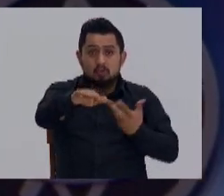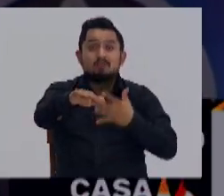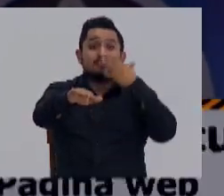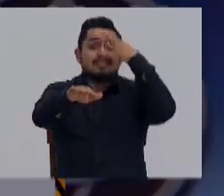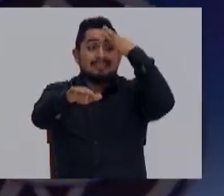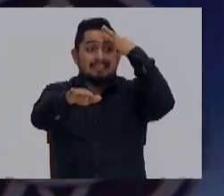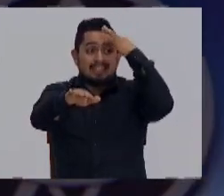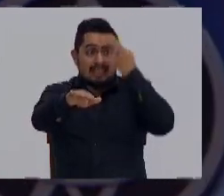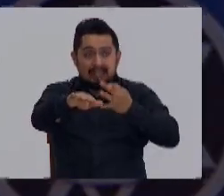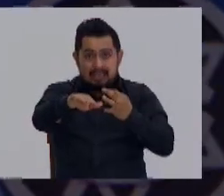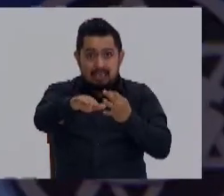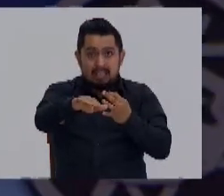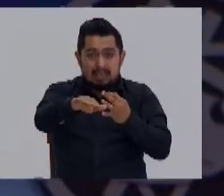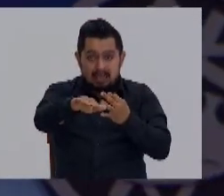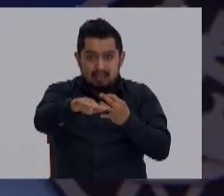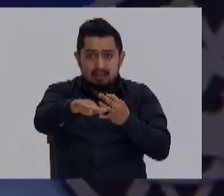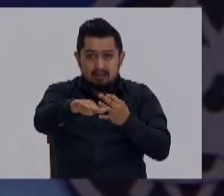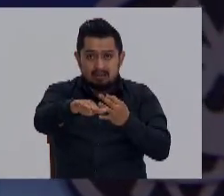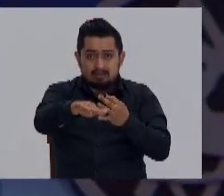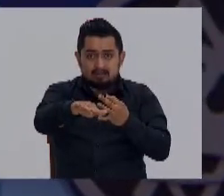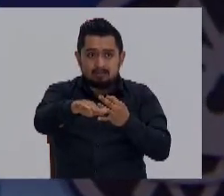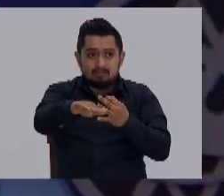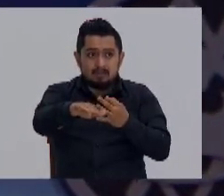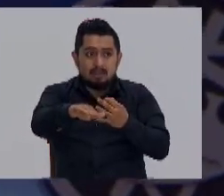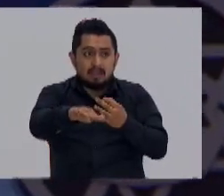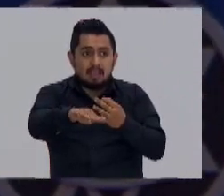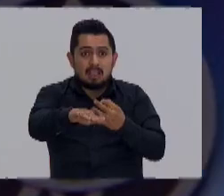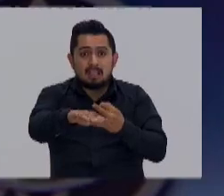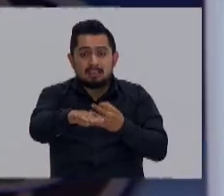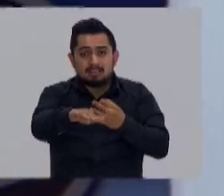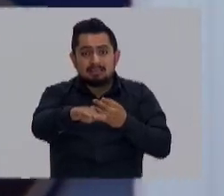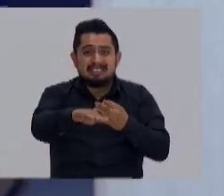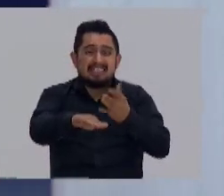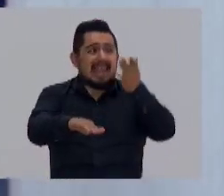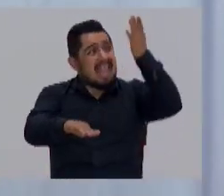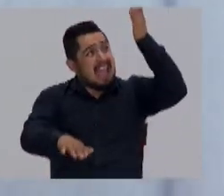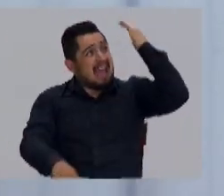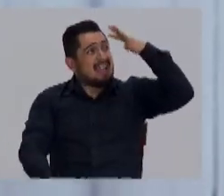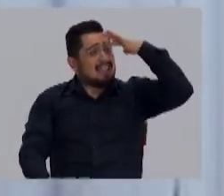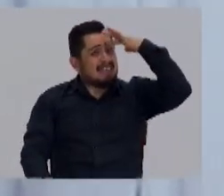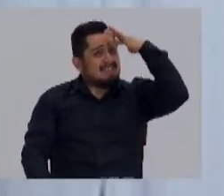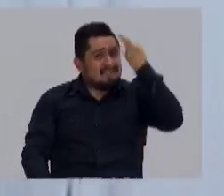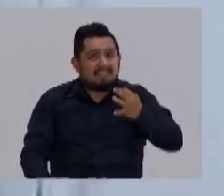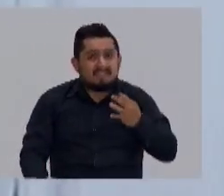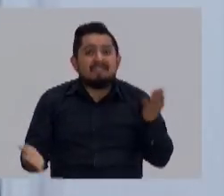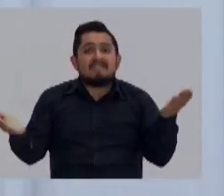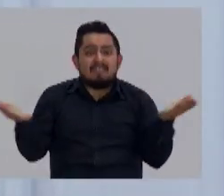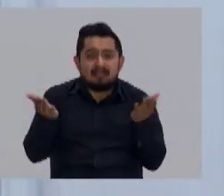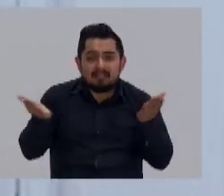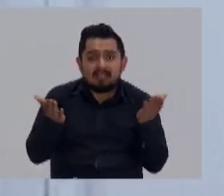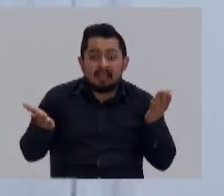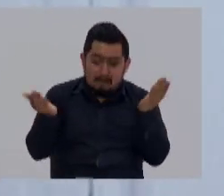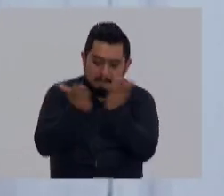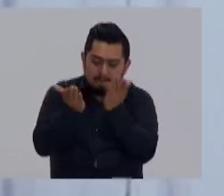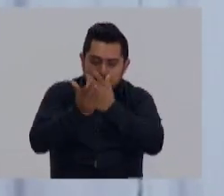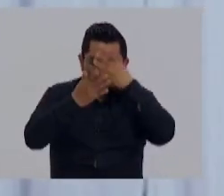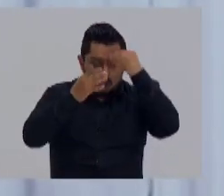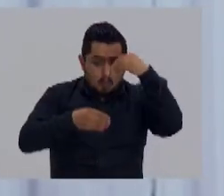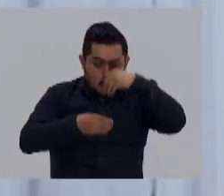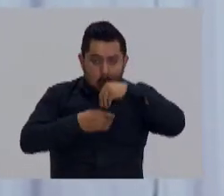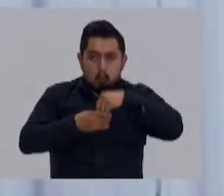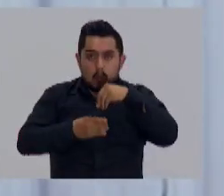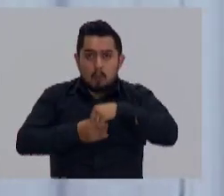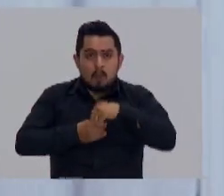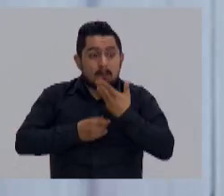creer. La fe está desde el principio puesta en su palabra para que cada uno de nosotros que